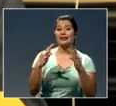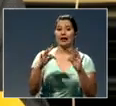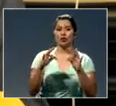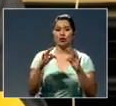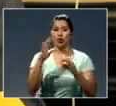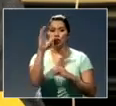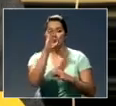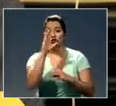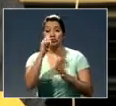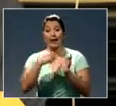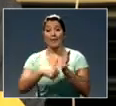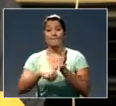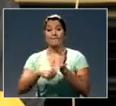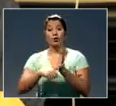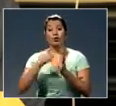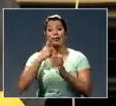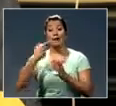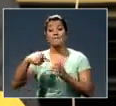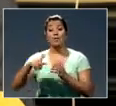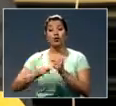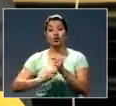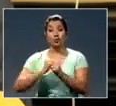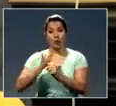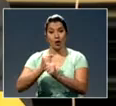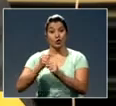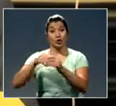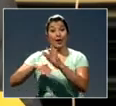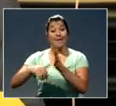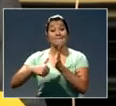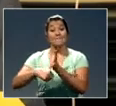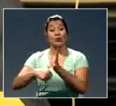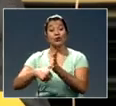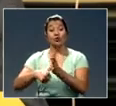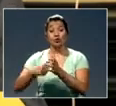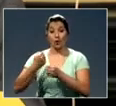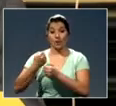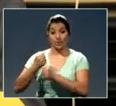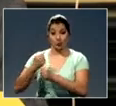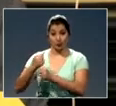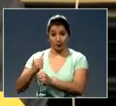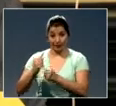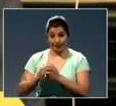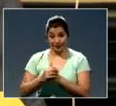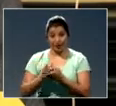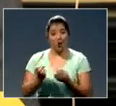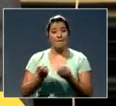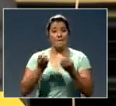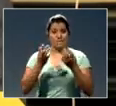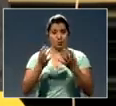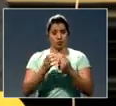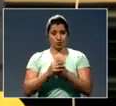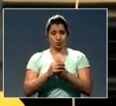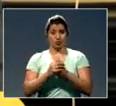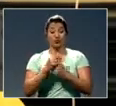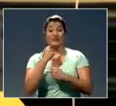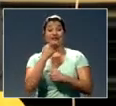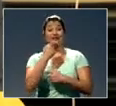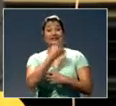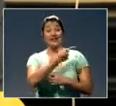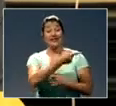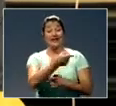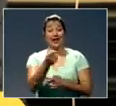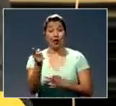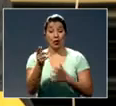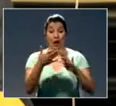filas electorales, le han vendido a la población que esa